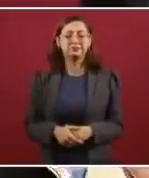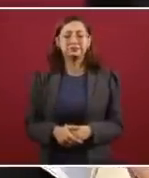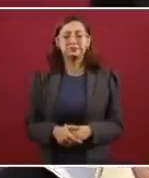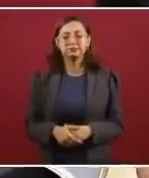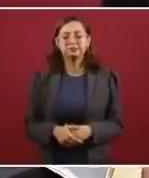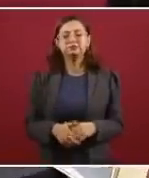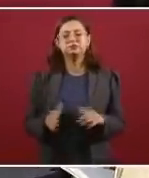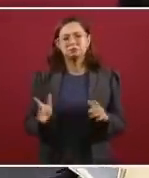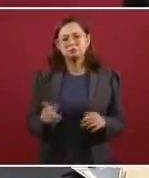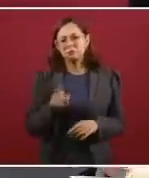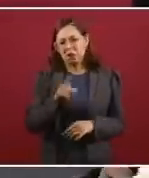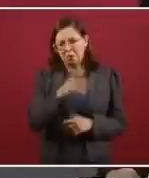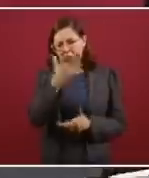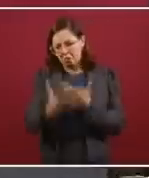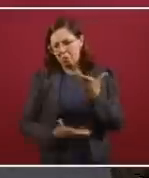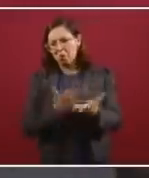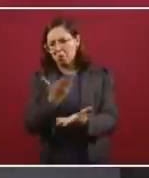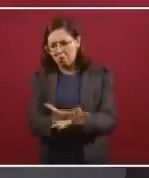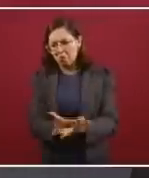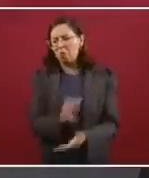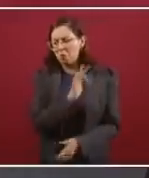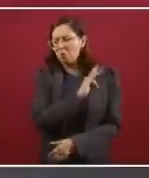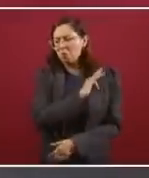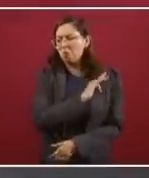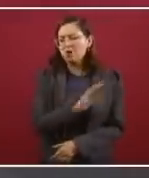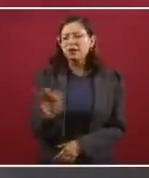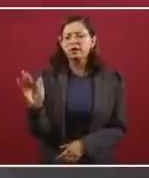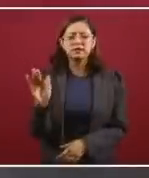no descartamos esa posibilidad.